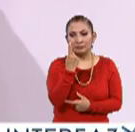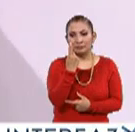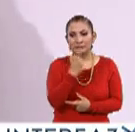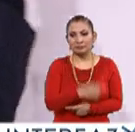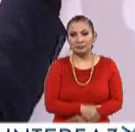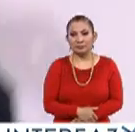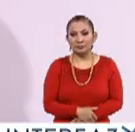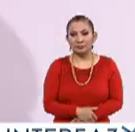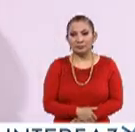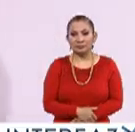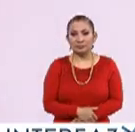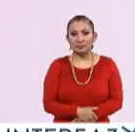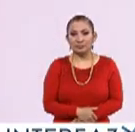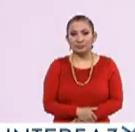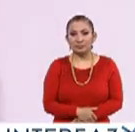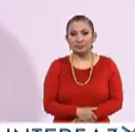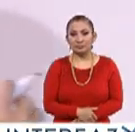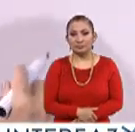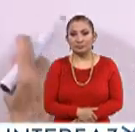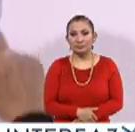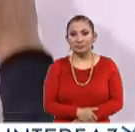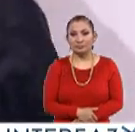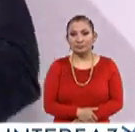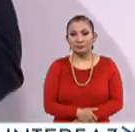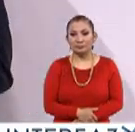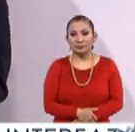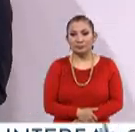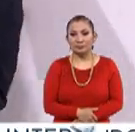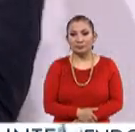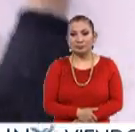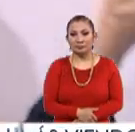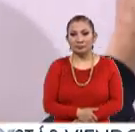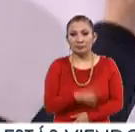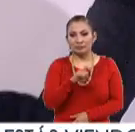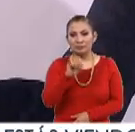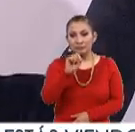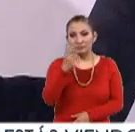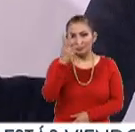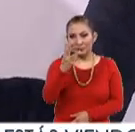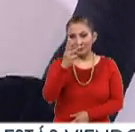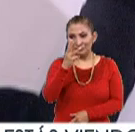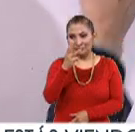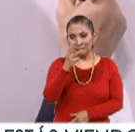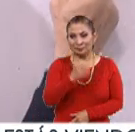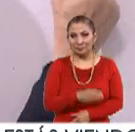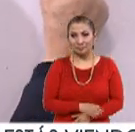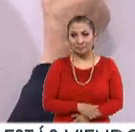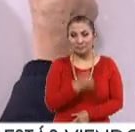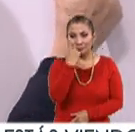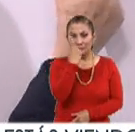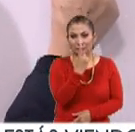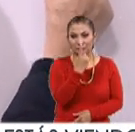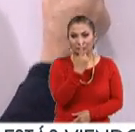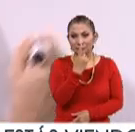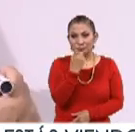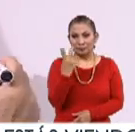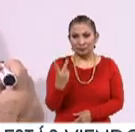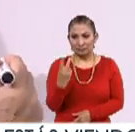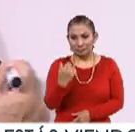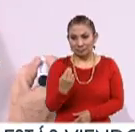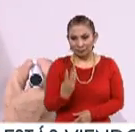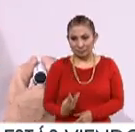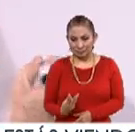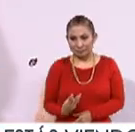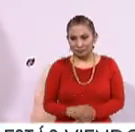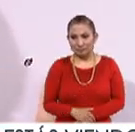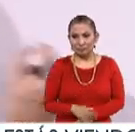321, ¿no? Sí. Entonces, voy a representar primero el número 123, 1, 2 y